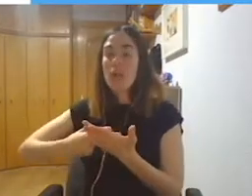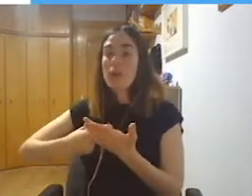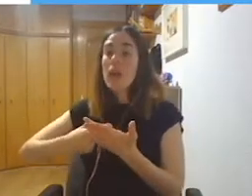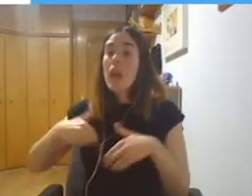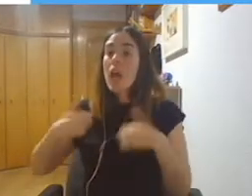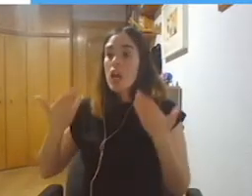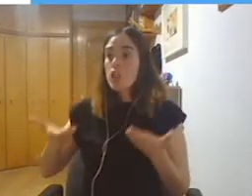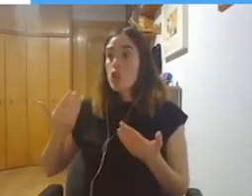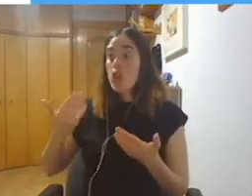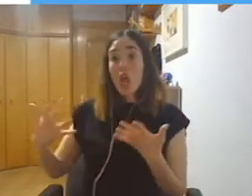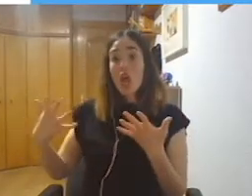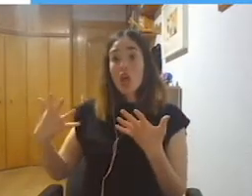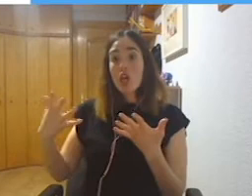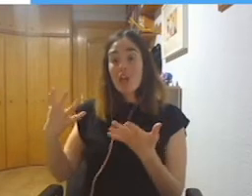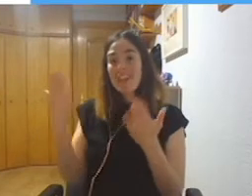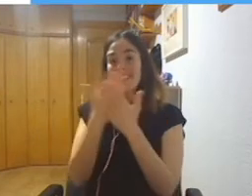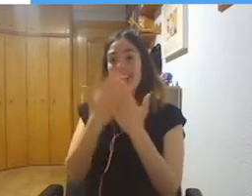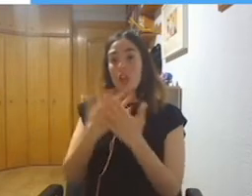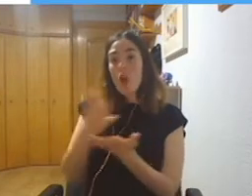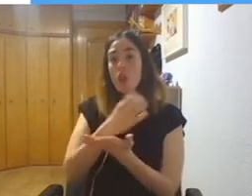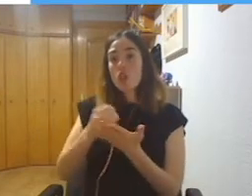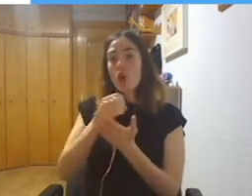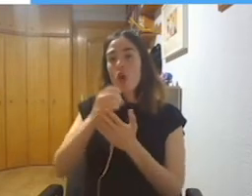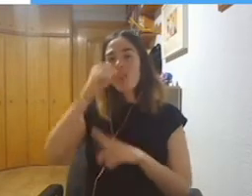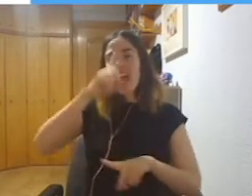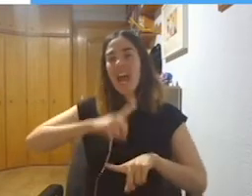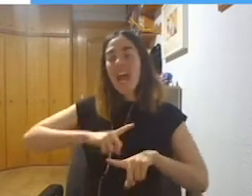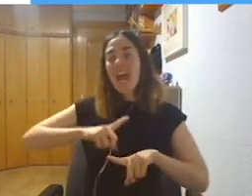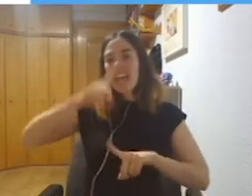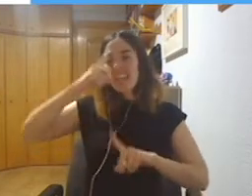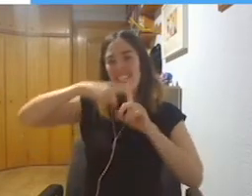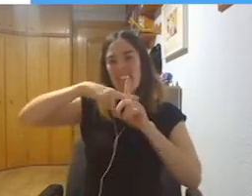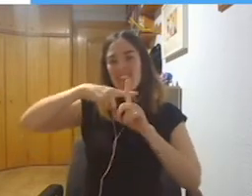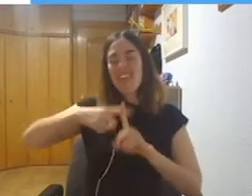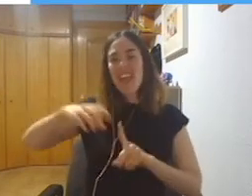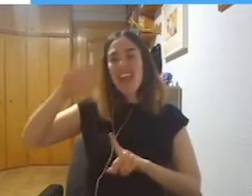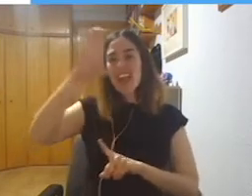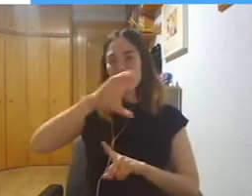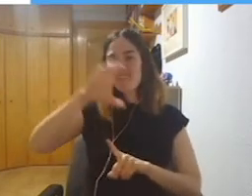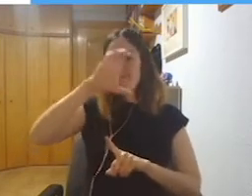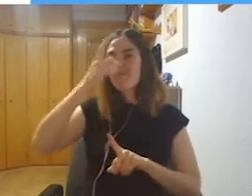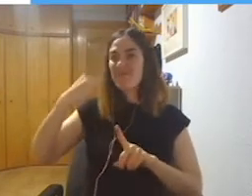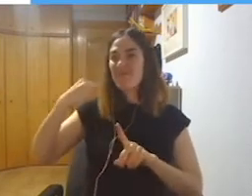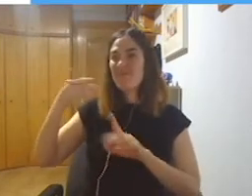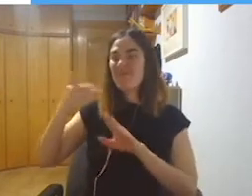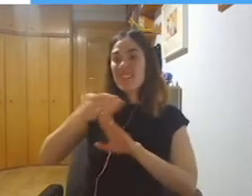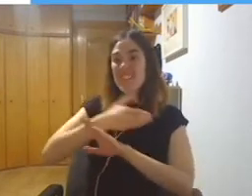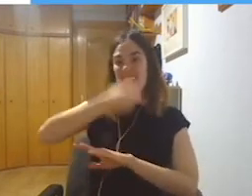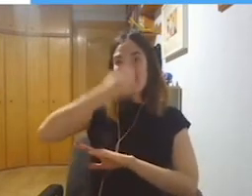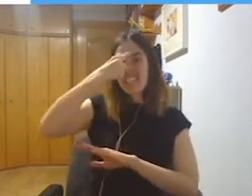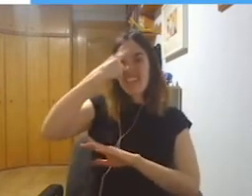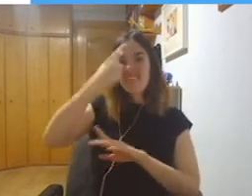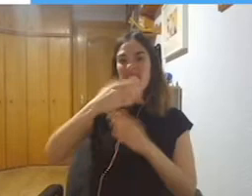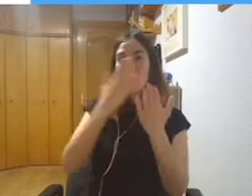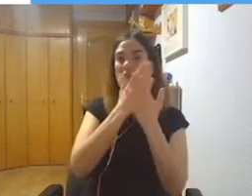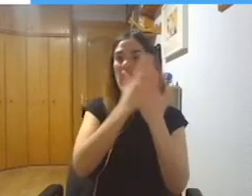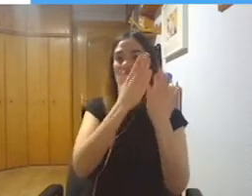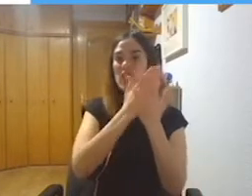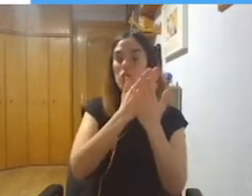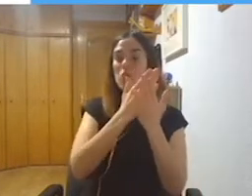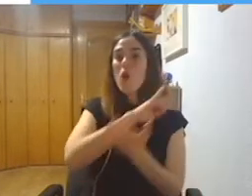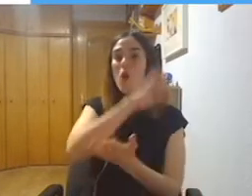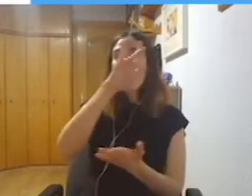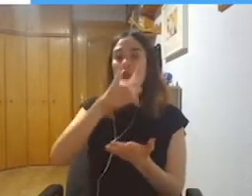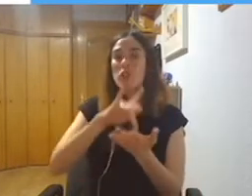cuenta toda la literatura académica y todo lo que sabíamos de estudios previos acerca de la presencia de